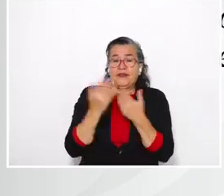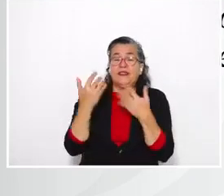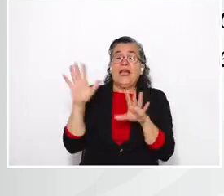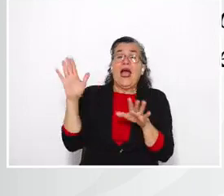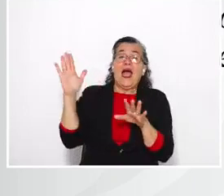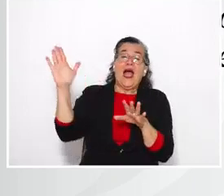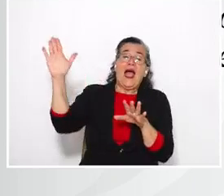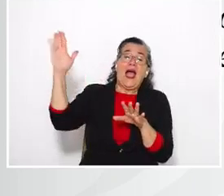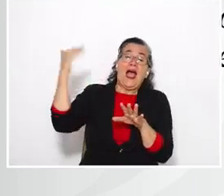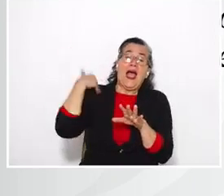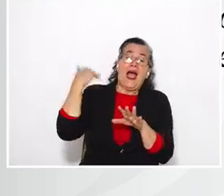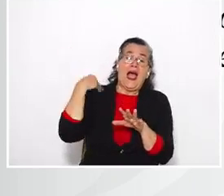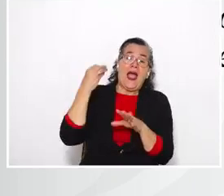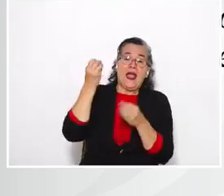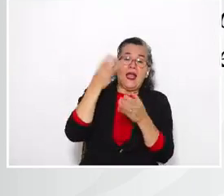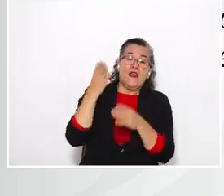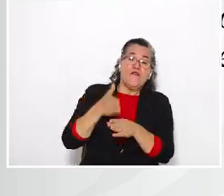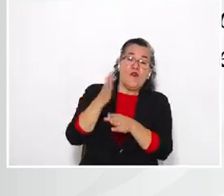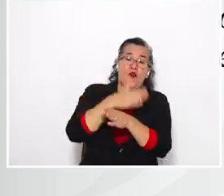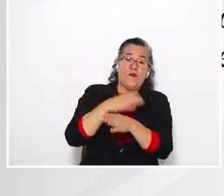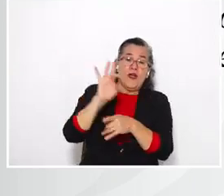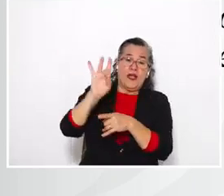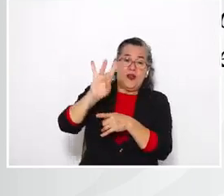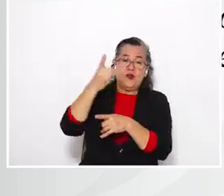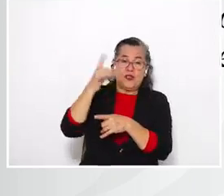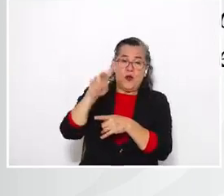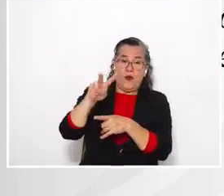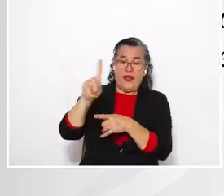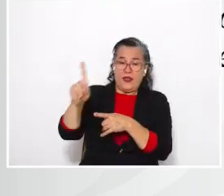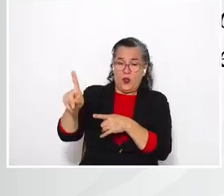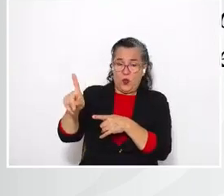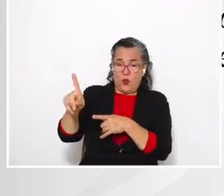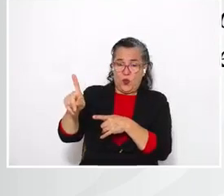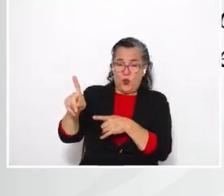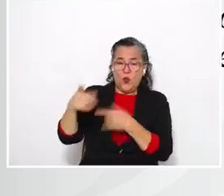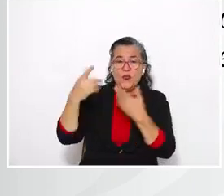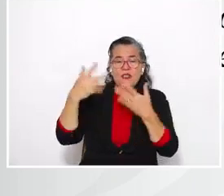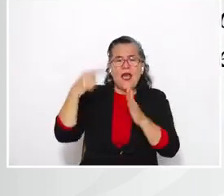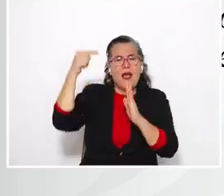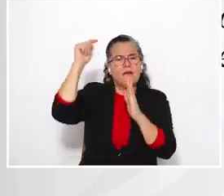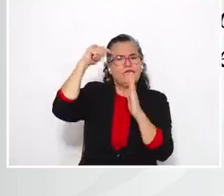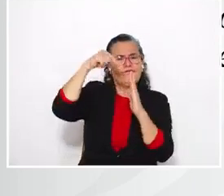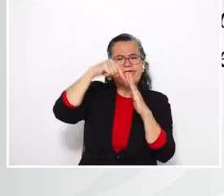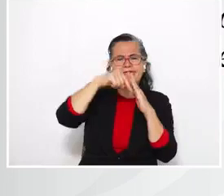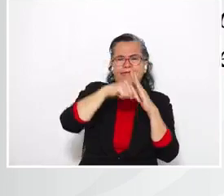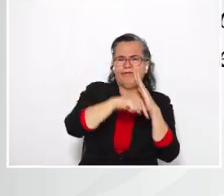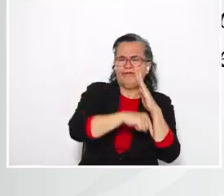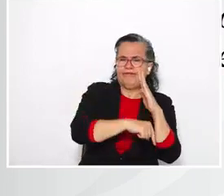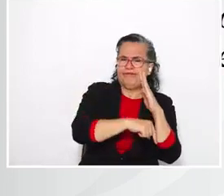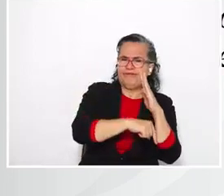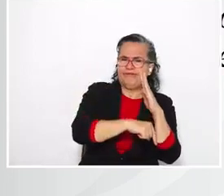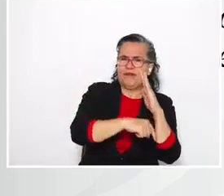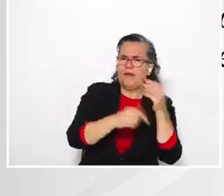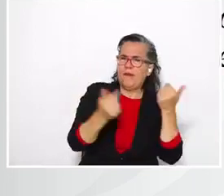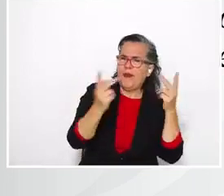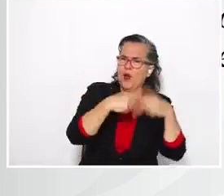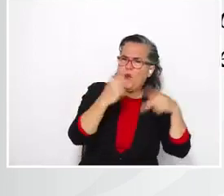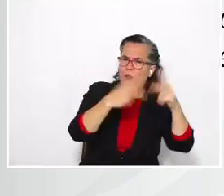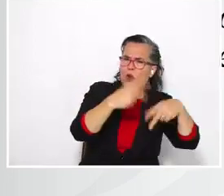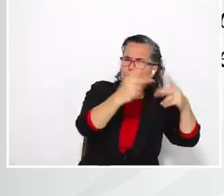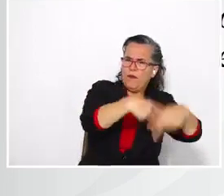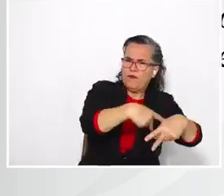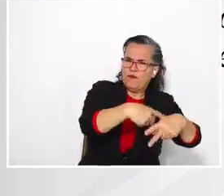ya advertida en el informe previo, en el octavo del 2021, se ha profundizado en varios